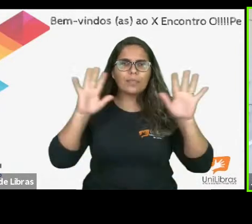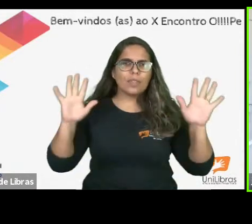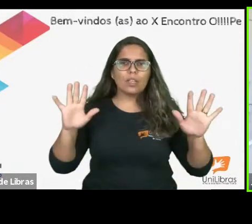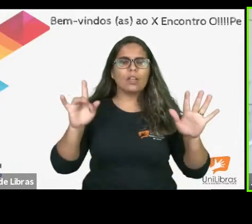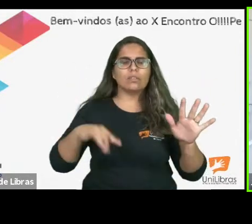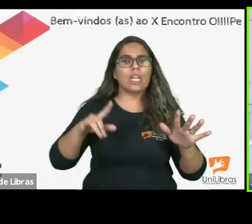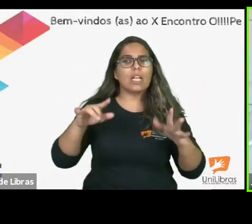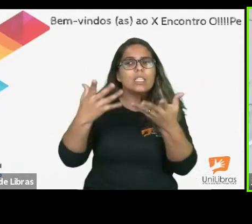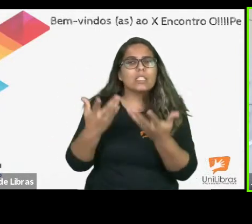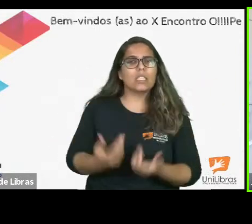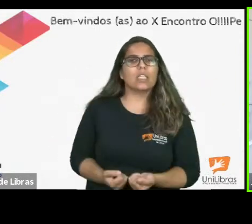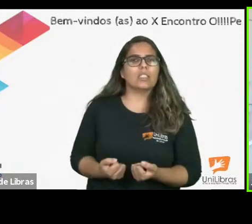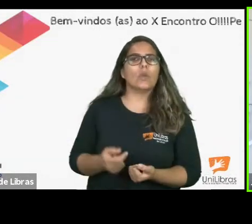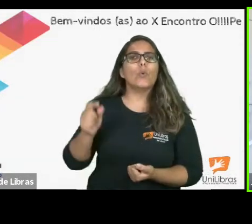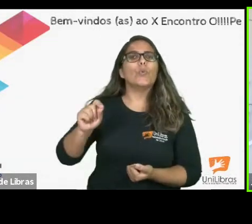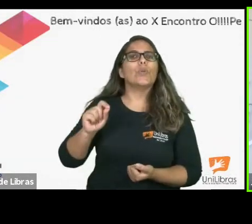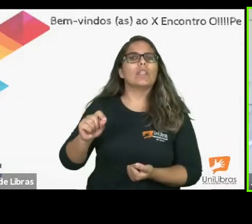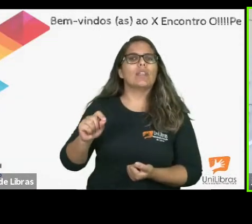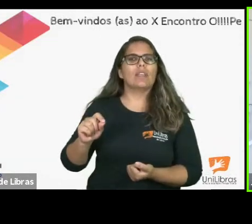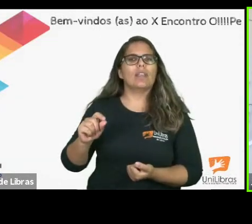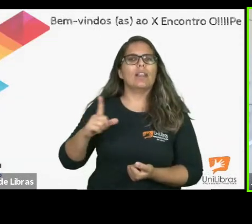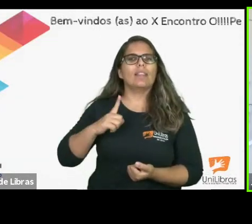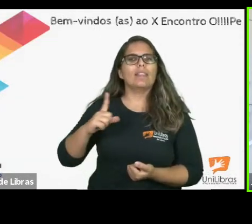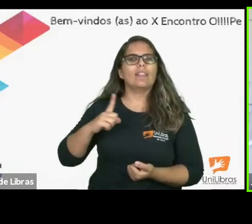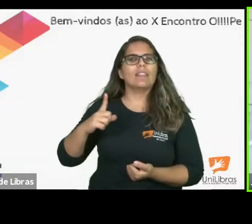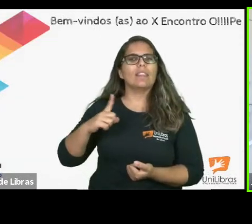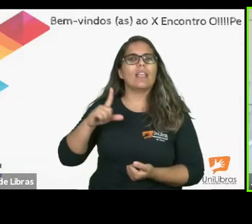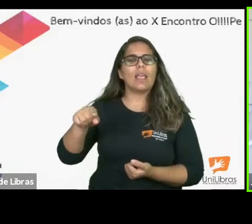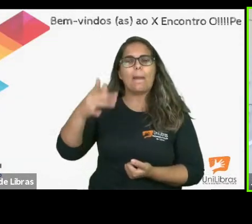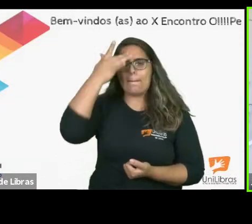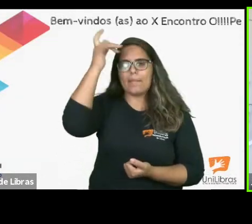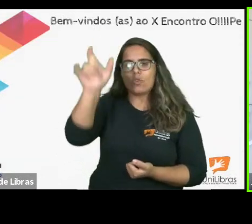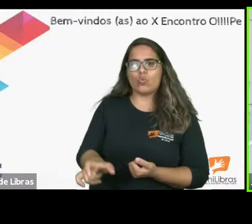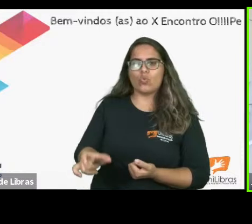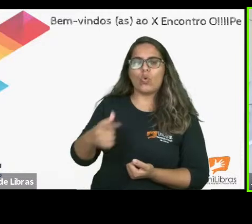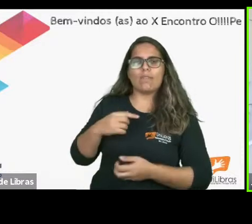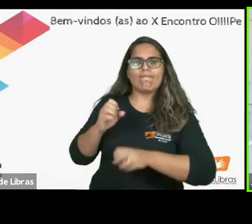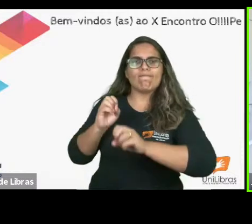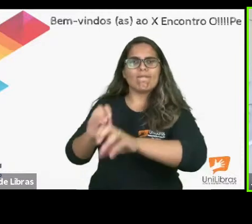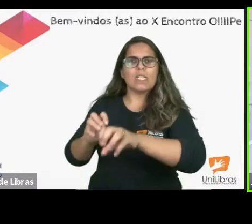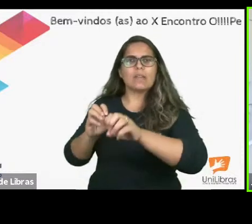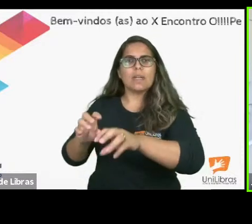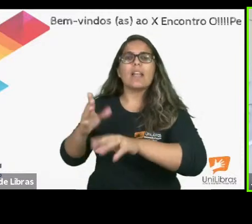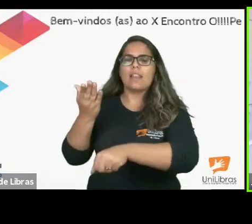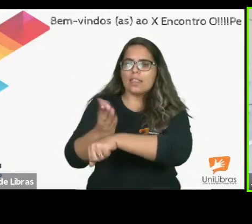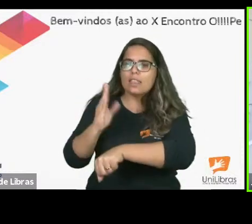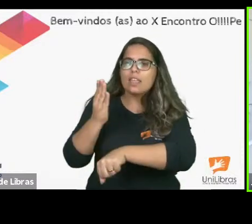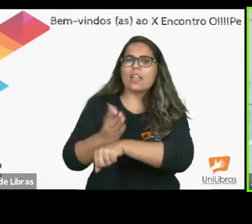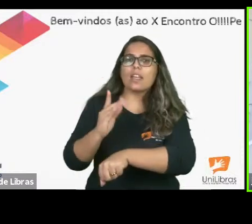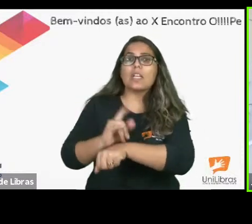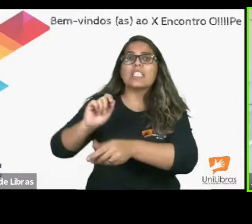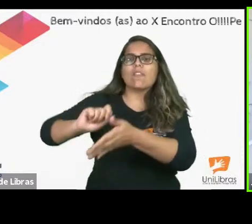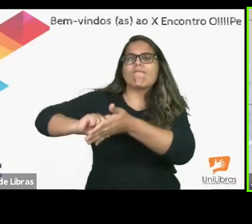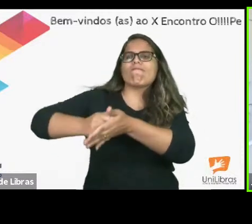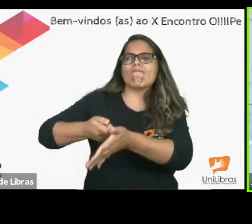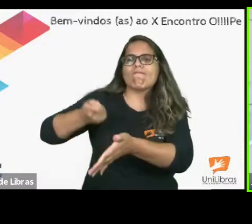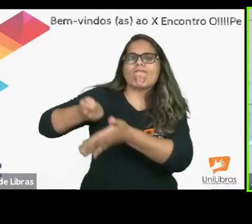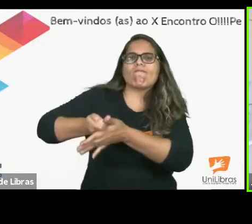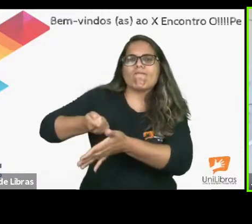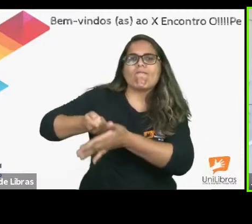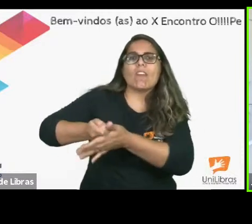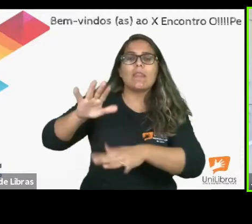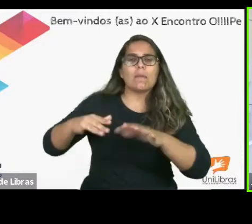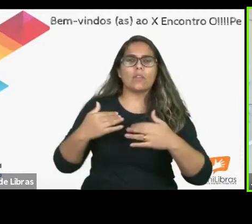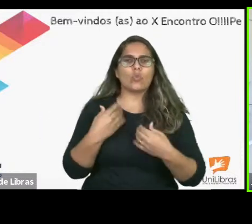aceptación de aquel que está, que es mi discípulo, en el sentido de que aquel que está entrenándose en la tortura, yo lo estoy aceptando como tal,